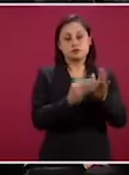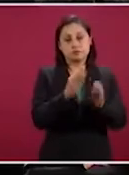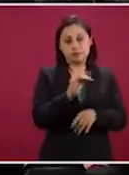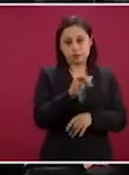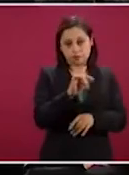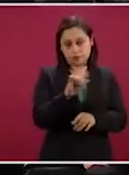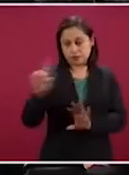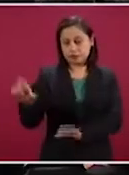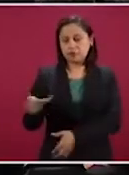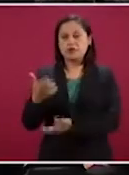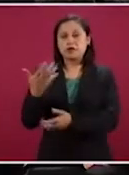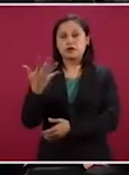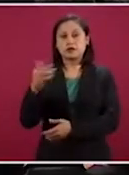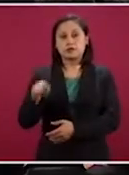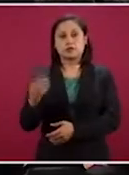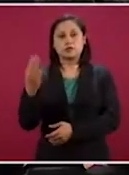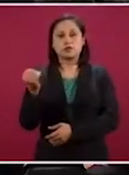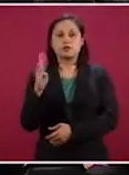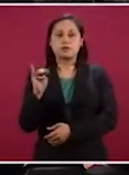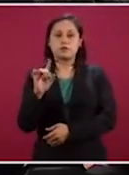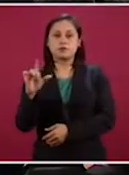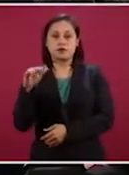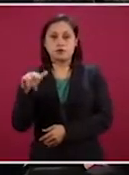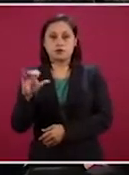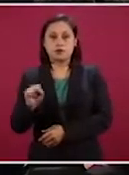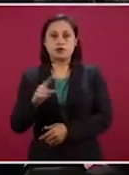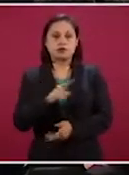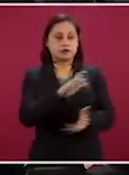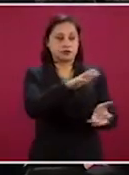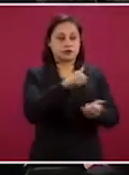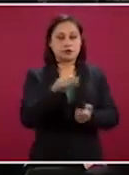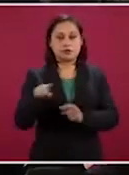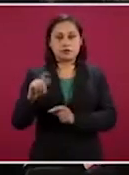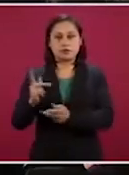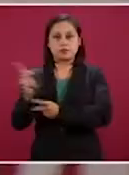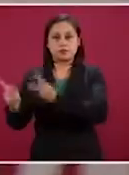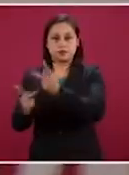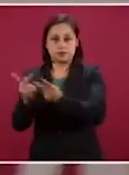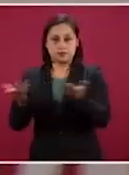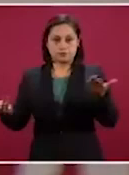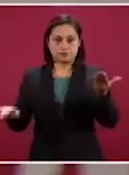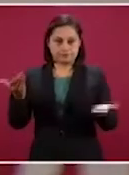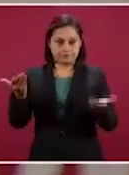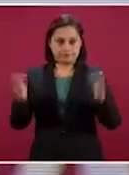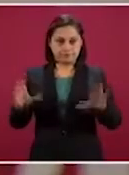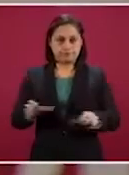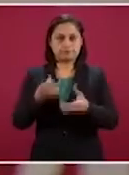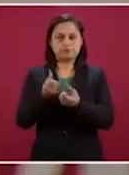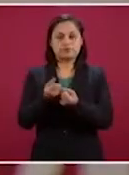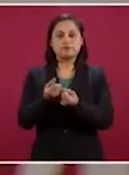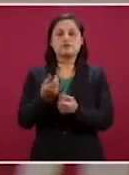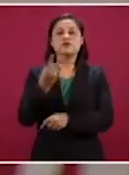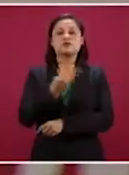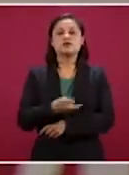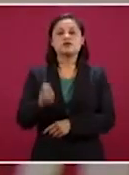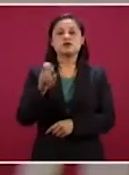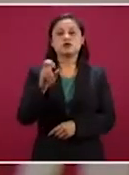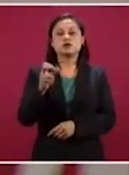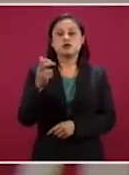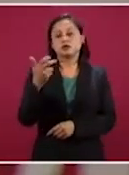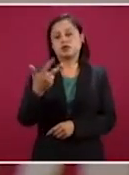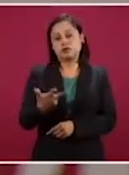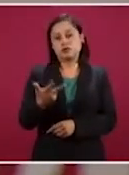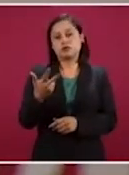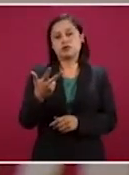y los 5.9 billones de pesos que prestamos. Pero adicionalmente hay 218 mil millones de